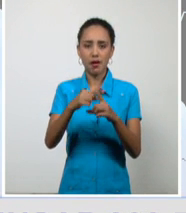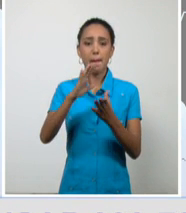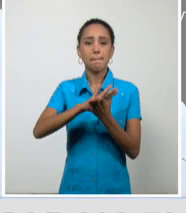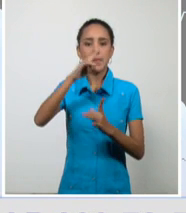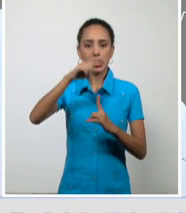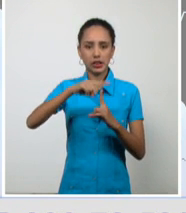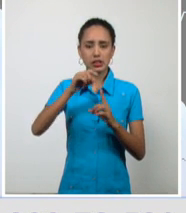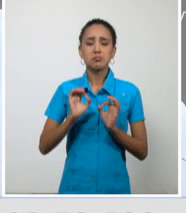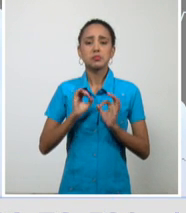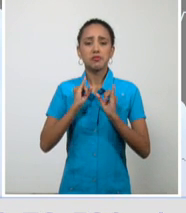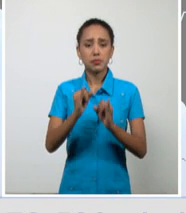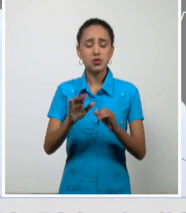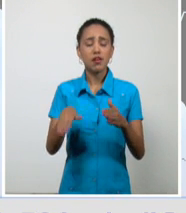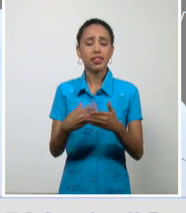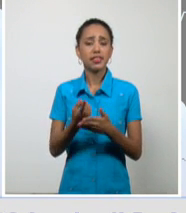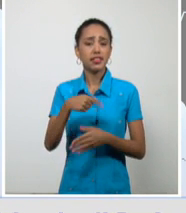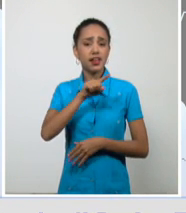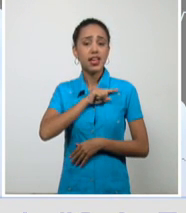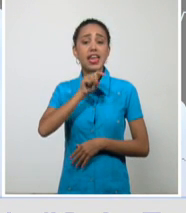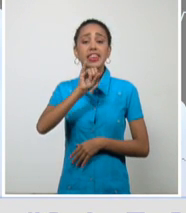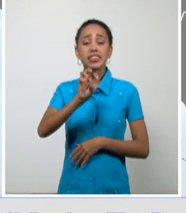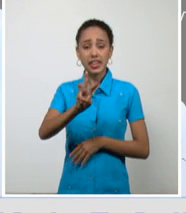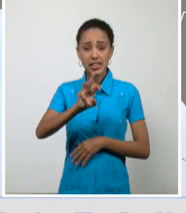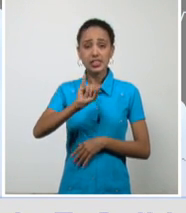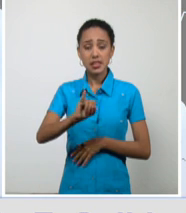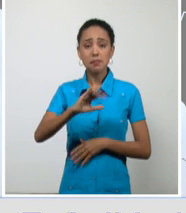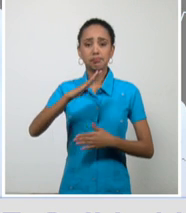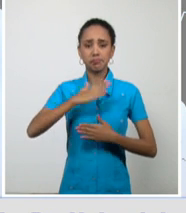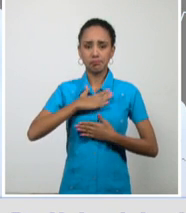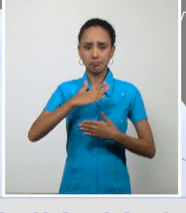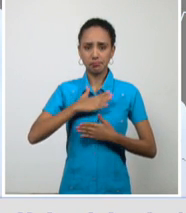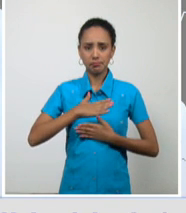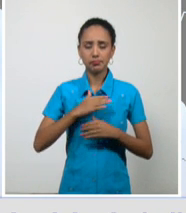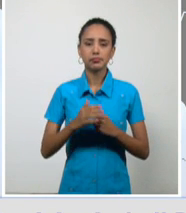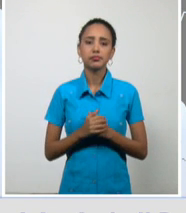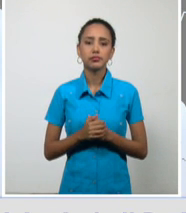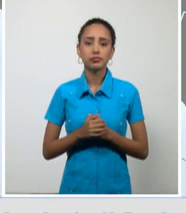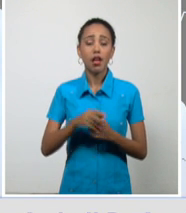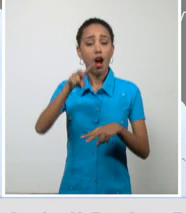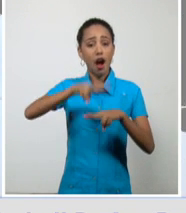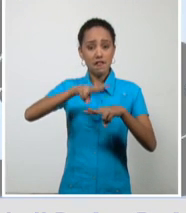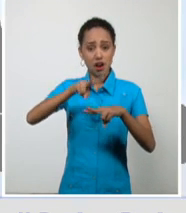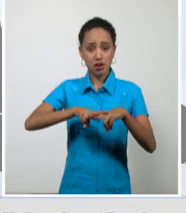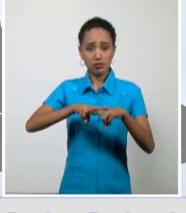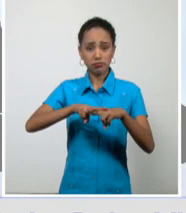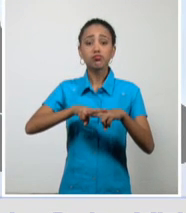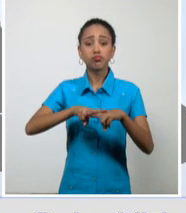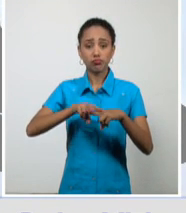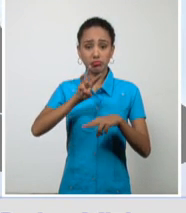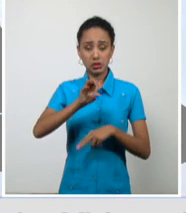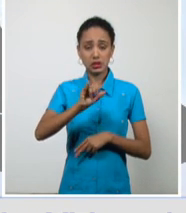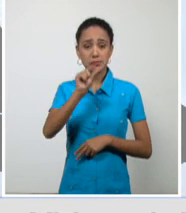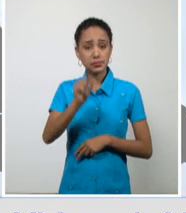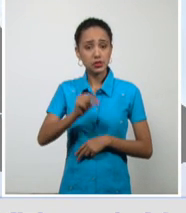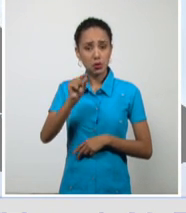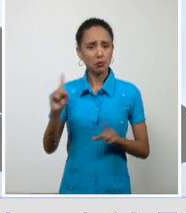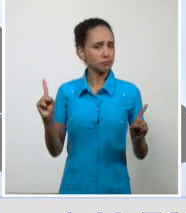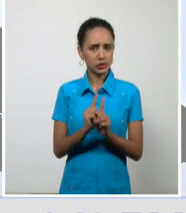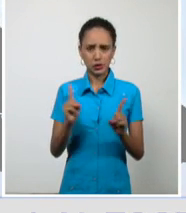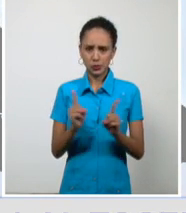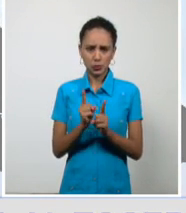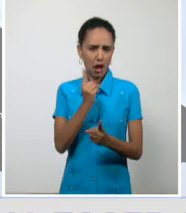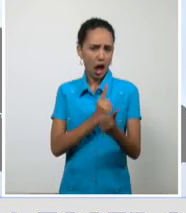jornada de ayer. Repito, 36 pertenecen a la capital. Es en resumen algo de lo más sobresaliente que